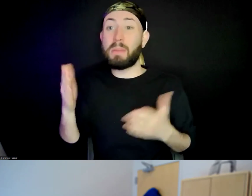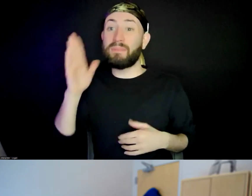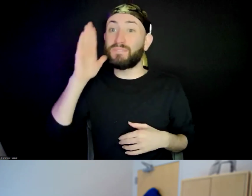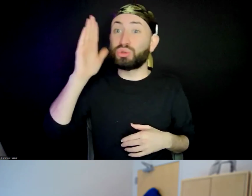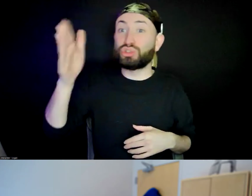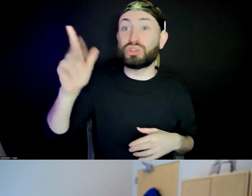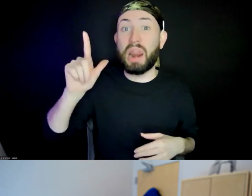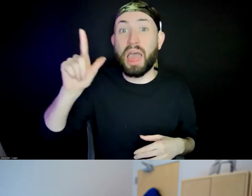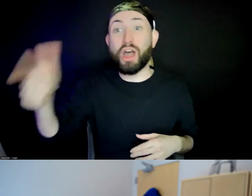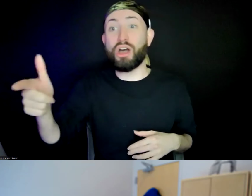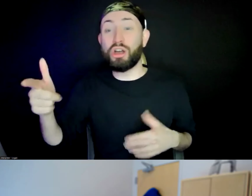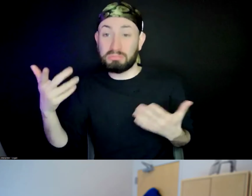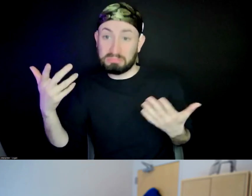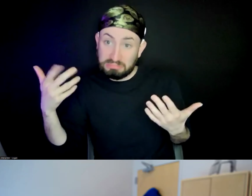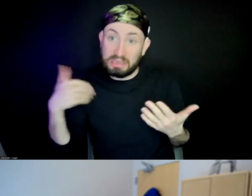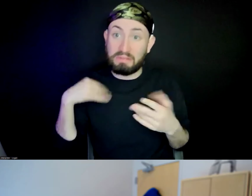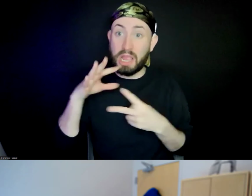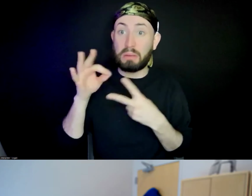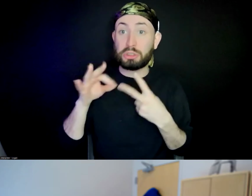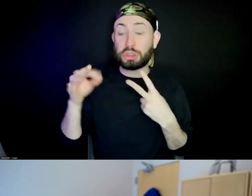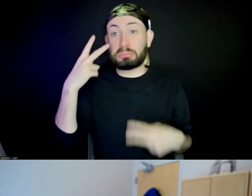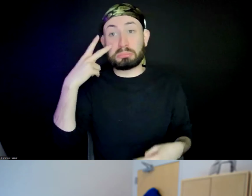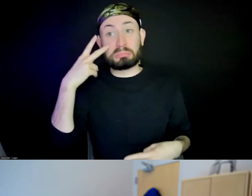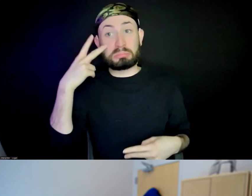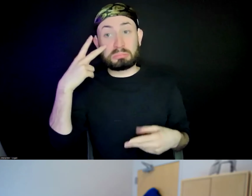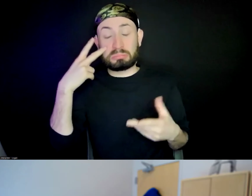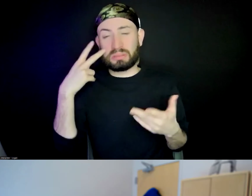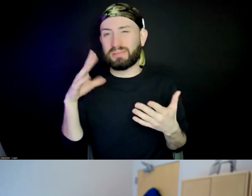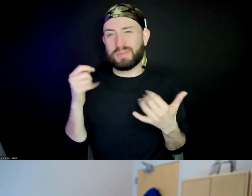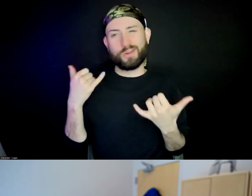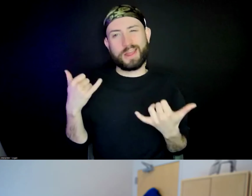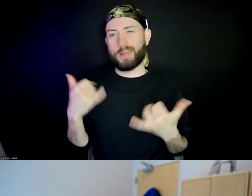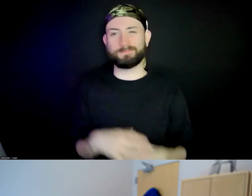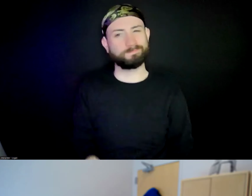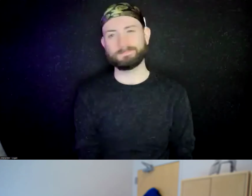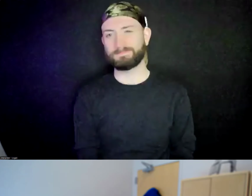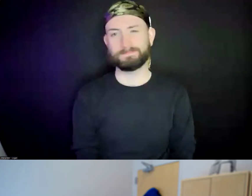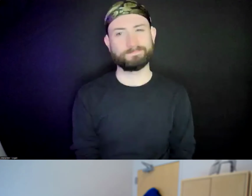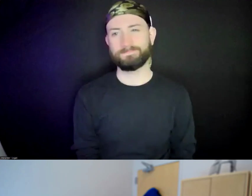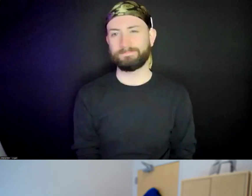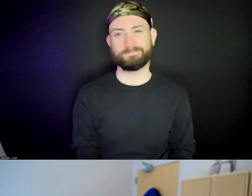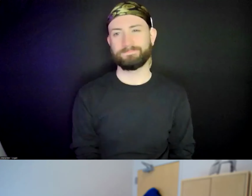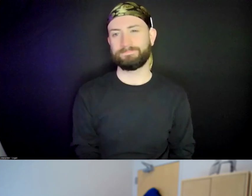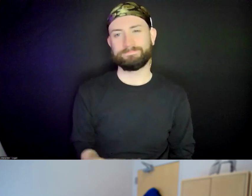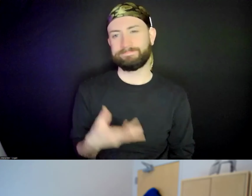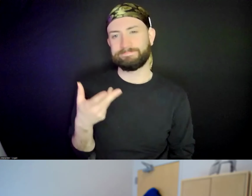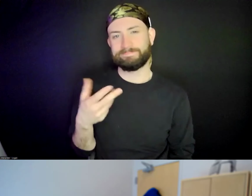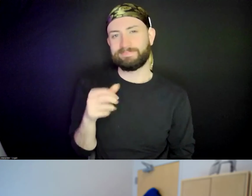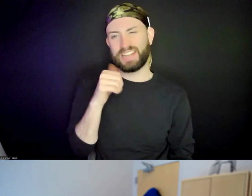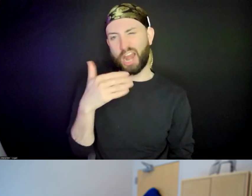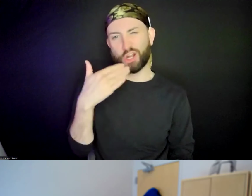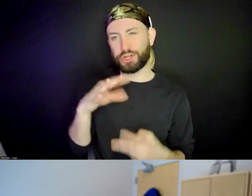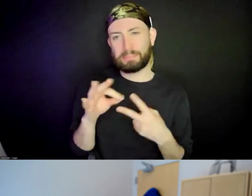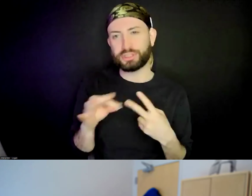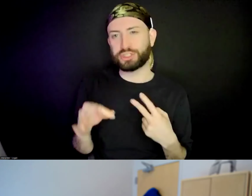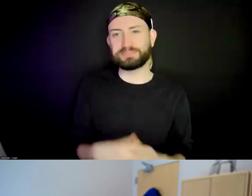tiene un volumen largo, se puede dar de forma subcutánea. Entonces, una vez más, es algo